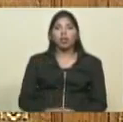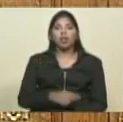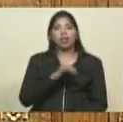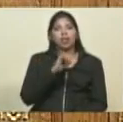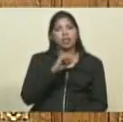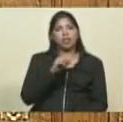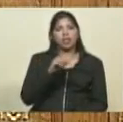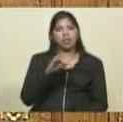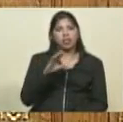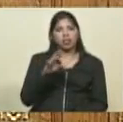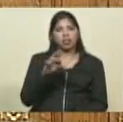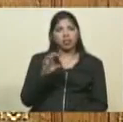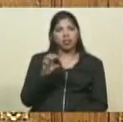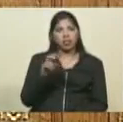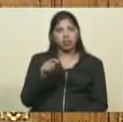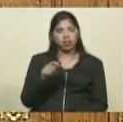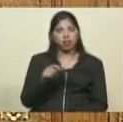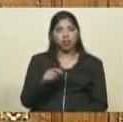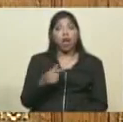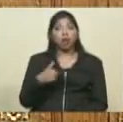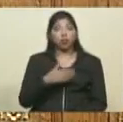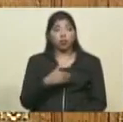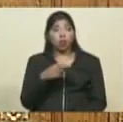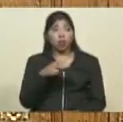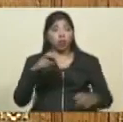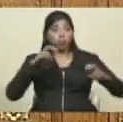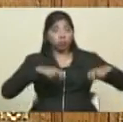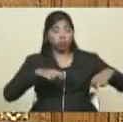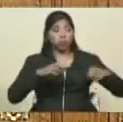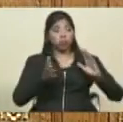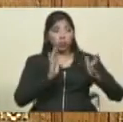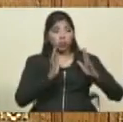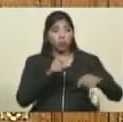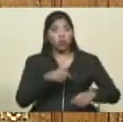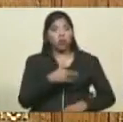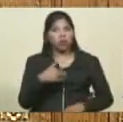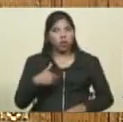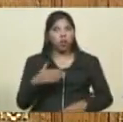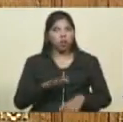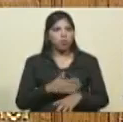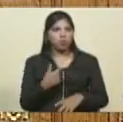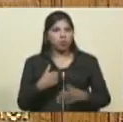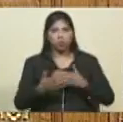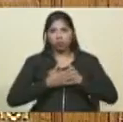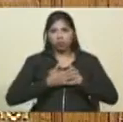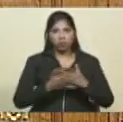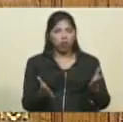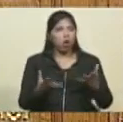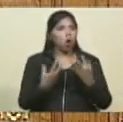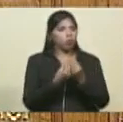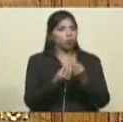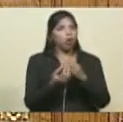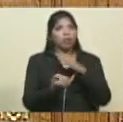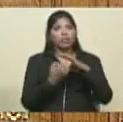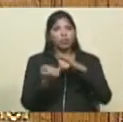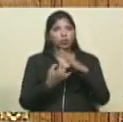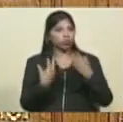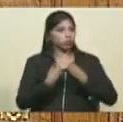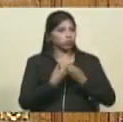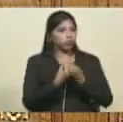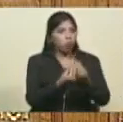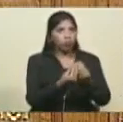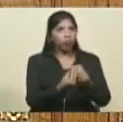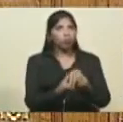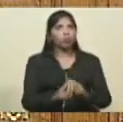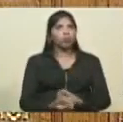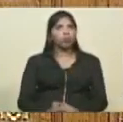día jueves, quiero hablar con Magaly porque quiero ponerme a la orden, quiero batallar junto con las instituciones que la revolución bolivariana ha